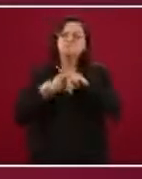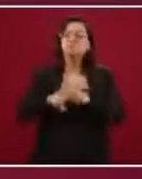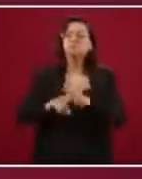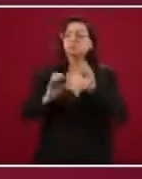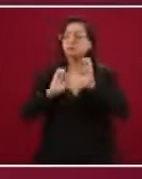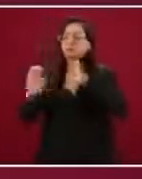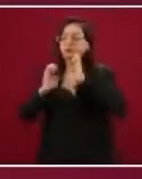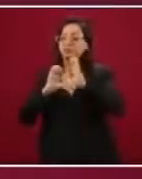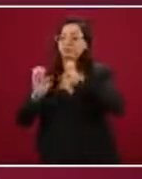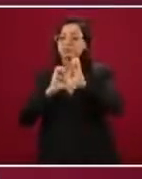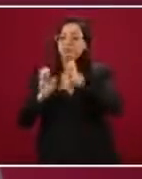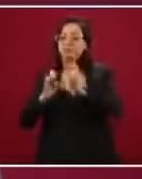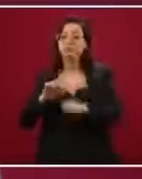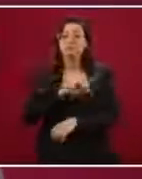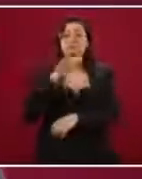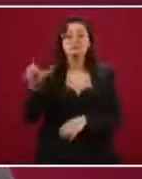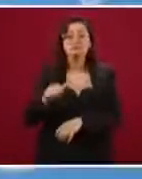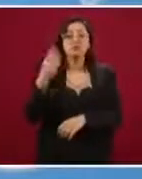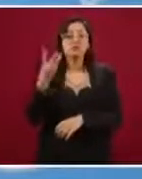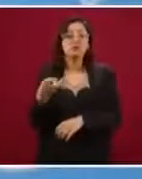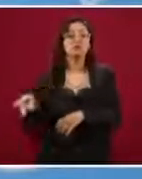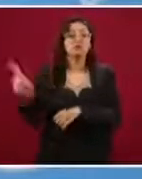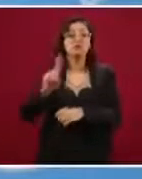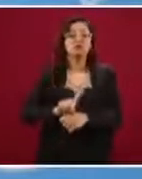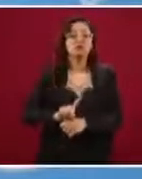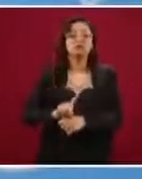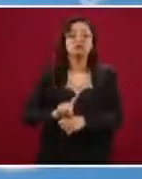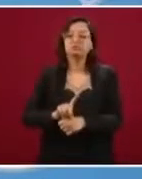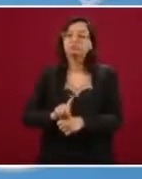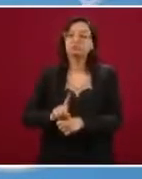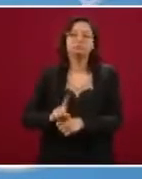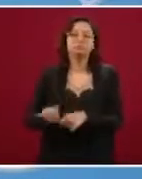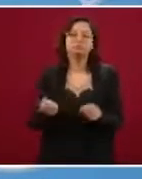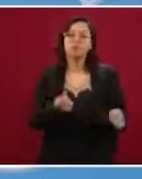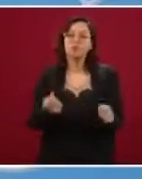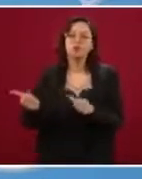y a los 3 días lo cortaron,